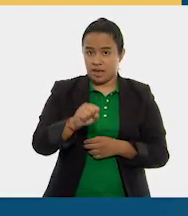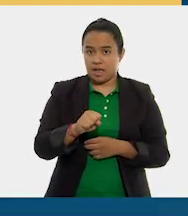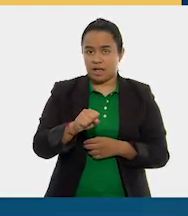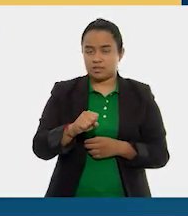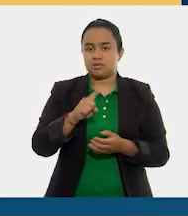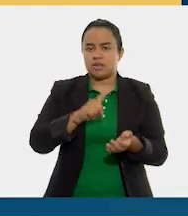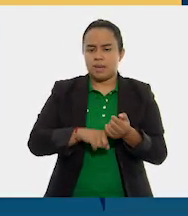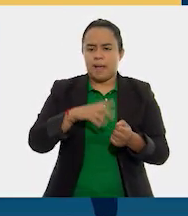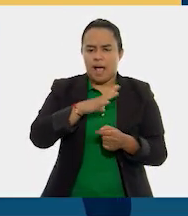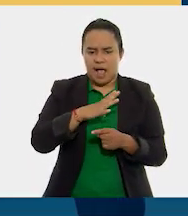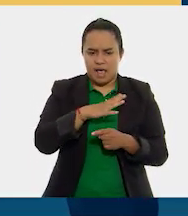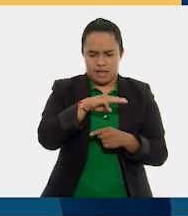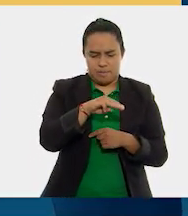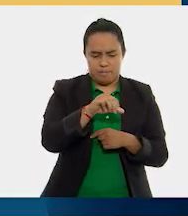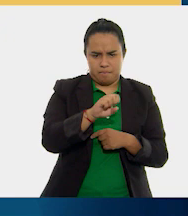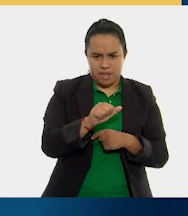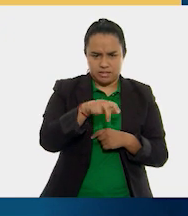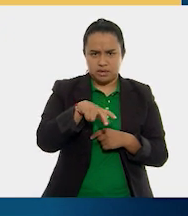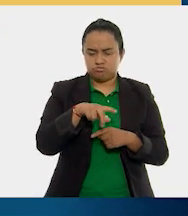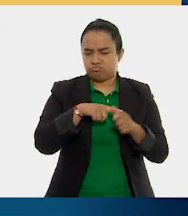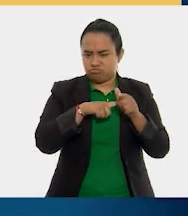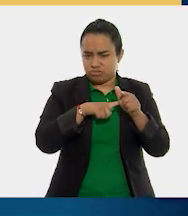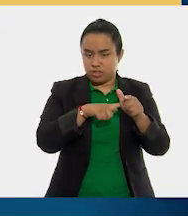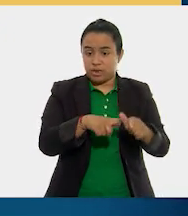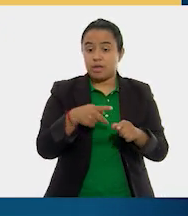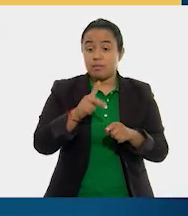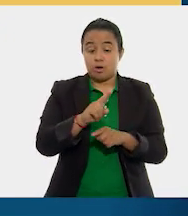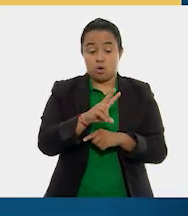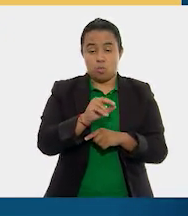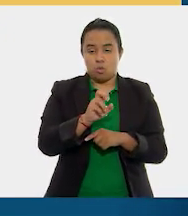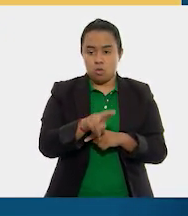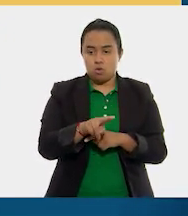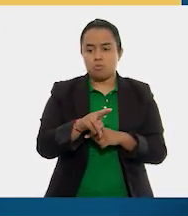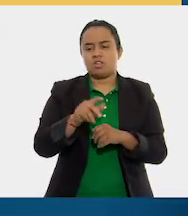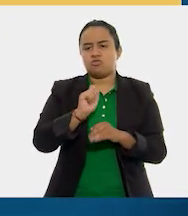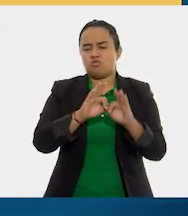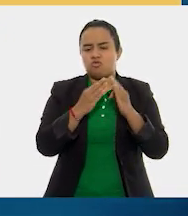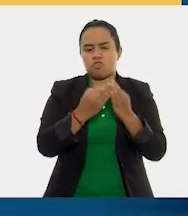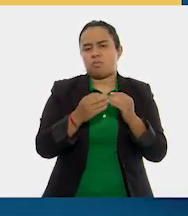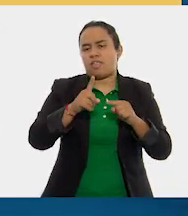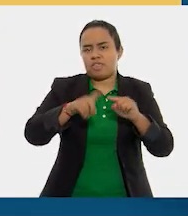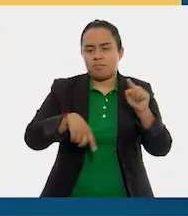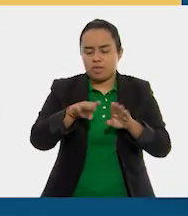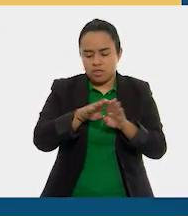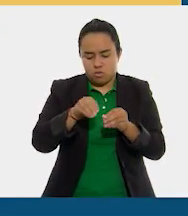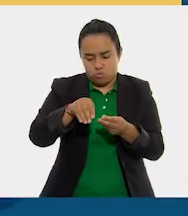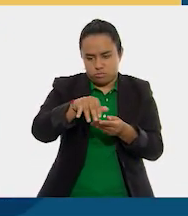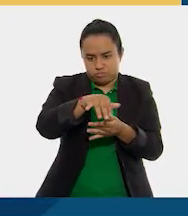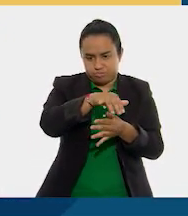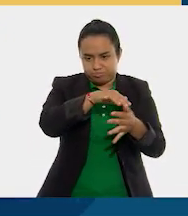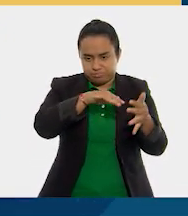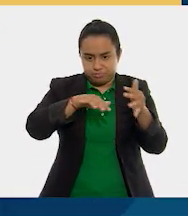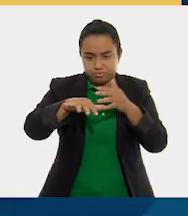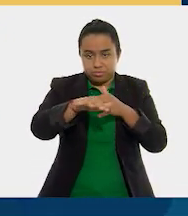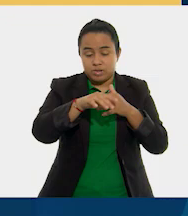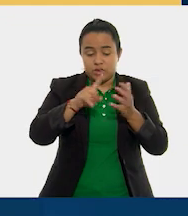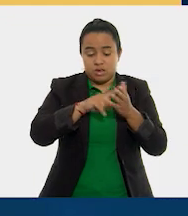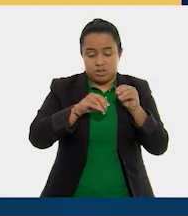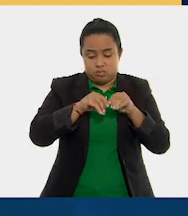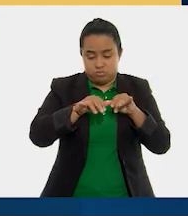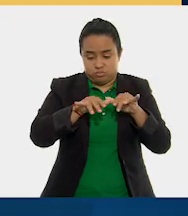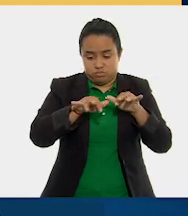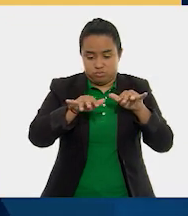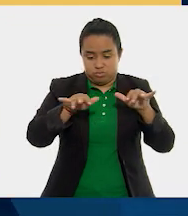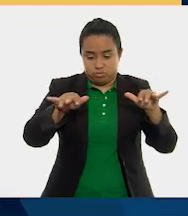masa constante, pero su volumen y su forma se adaptan para llenar el recipiente que los contiene, es decir, se expanden